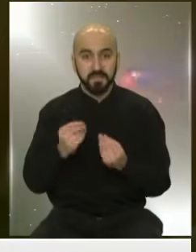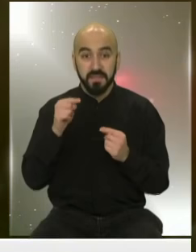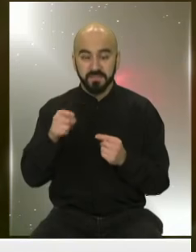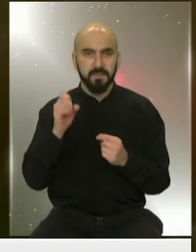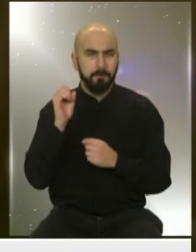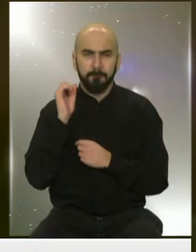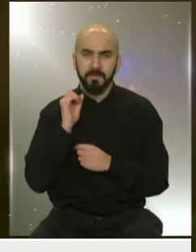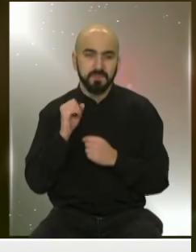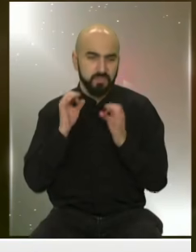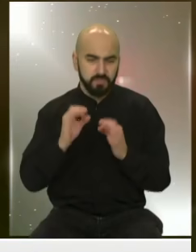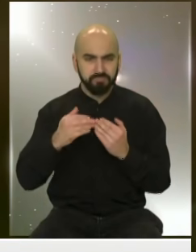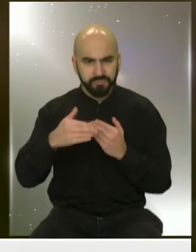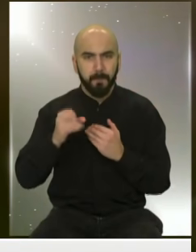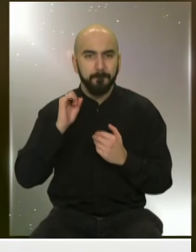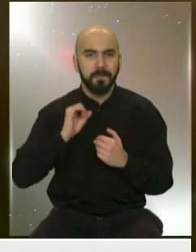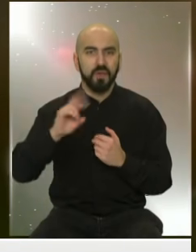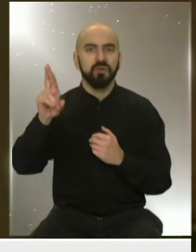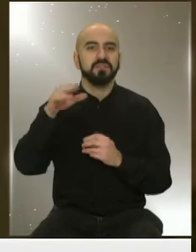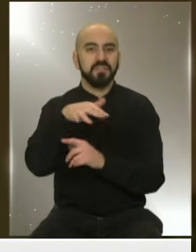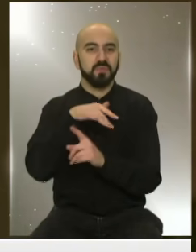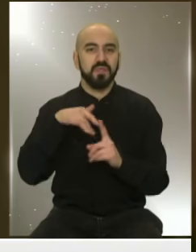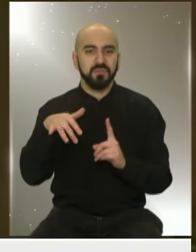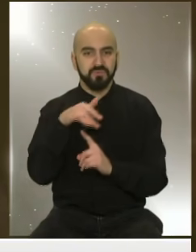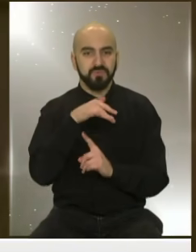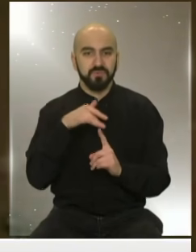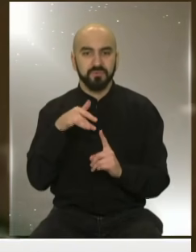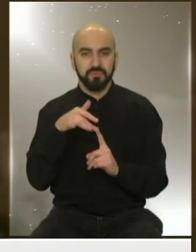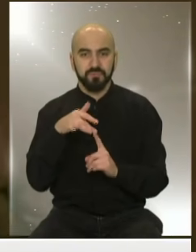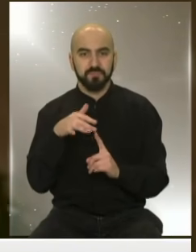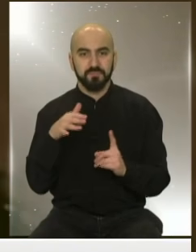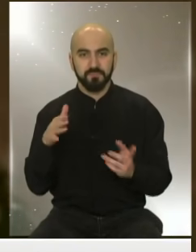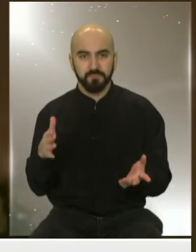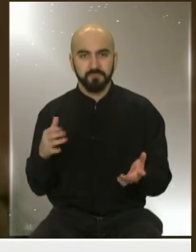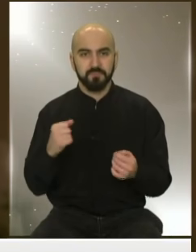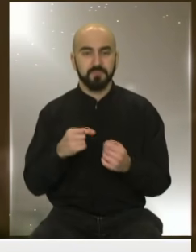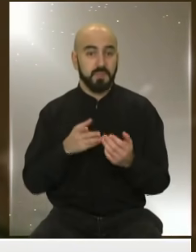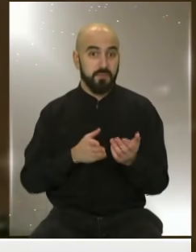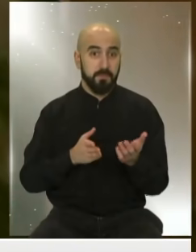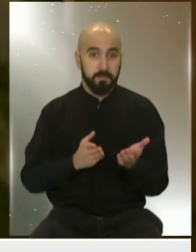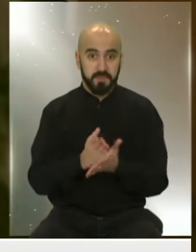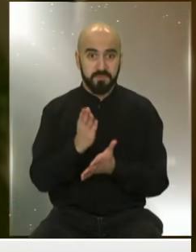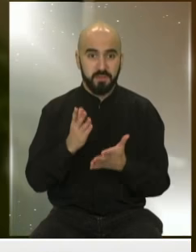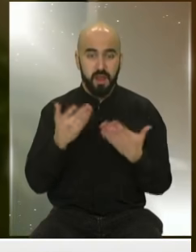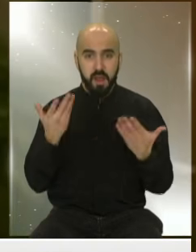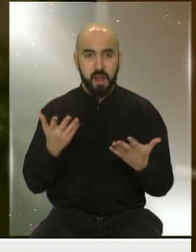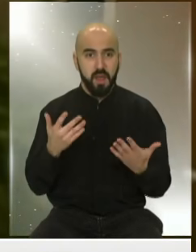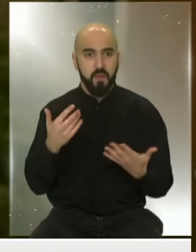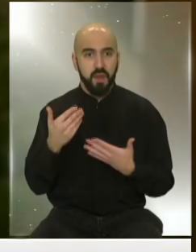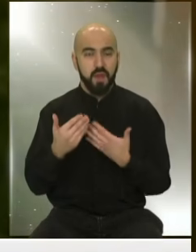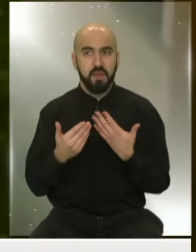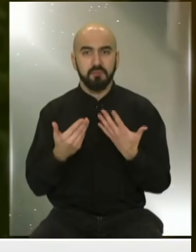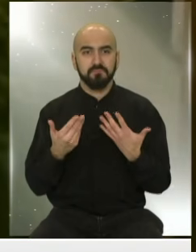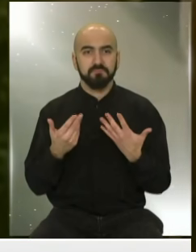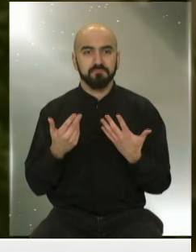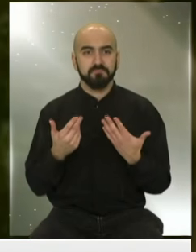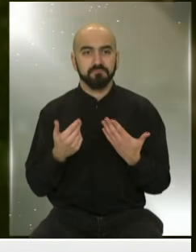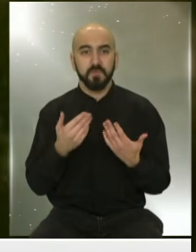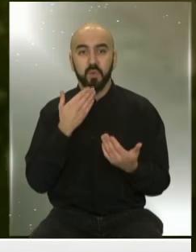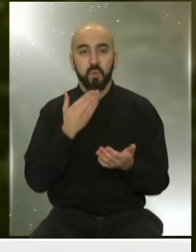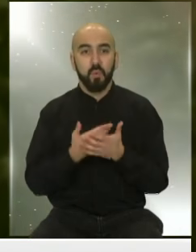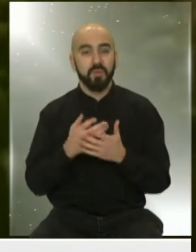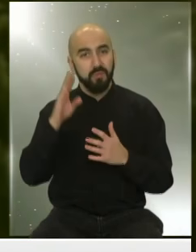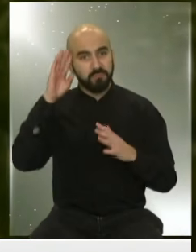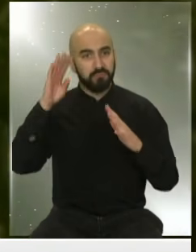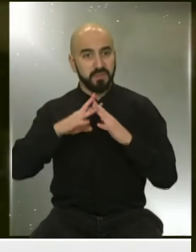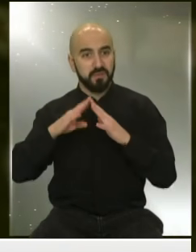esta situación y es por eso que a pesar de que se ha declarado la emergencia, que comienza a funcionar cuando llegue ya la Guardia Nacional,